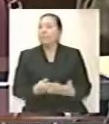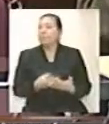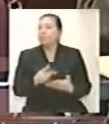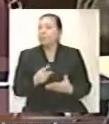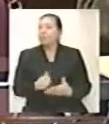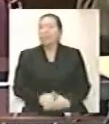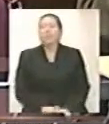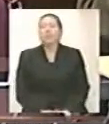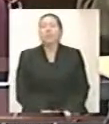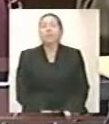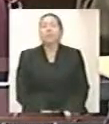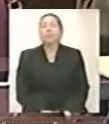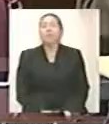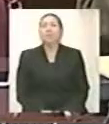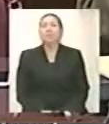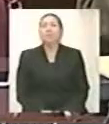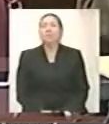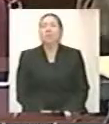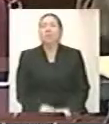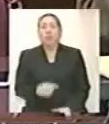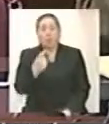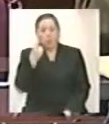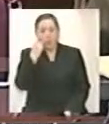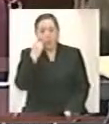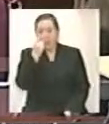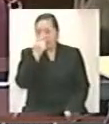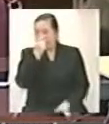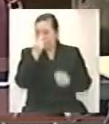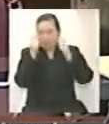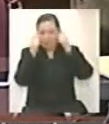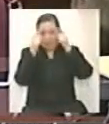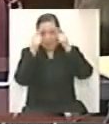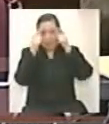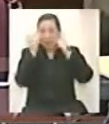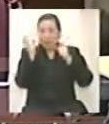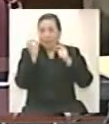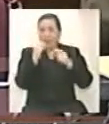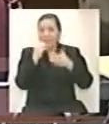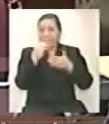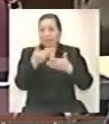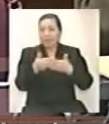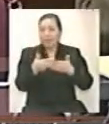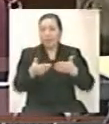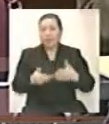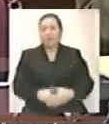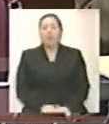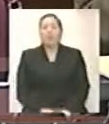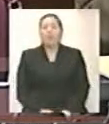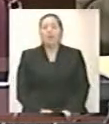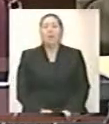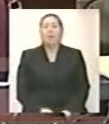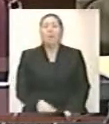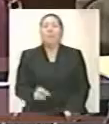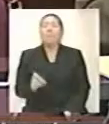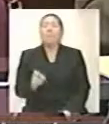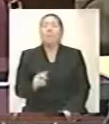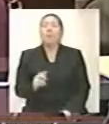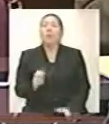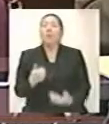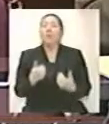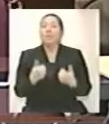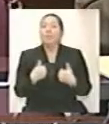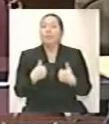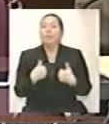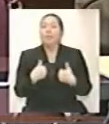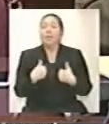dioses. Mantienes llagados los ojos abiertos. Respiras sin crecer en extensiones ni protoplasma. Tienes la